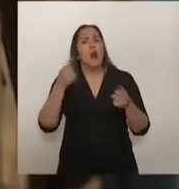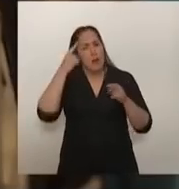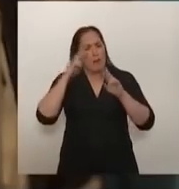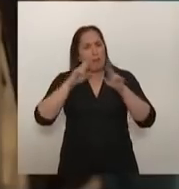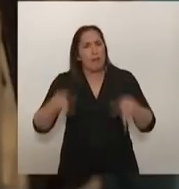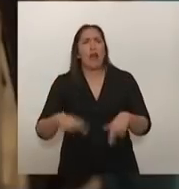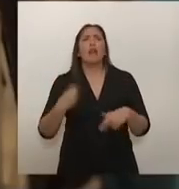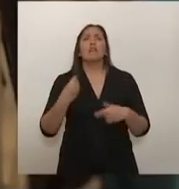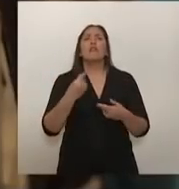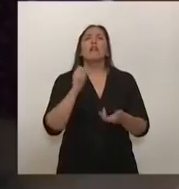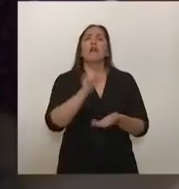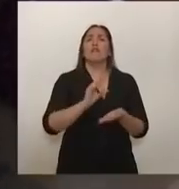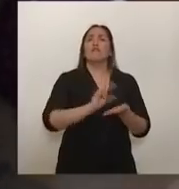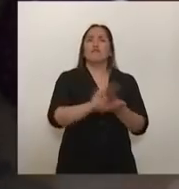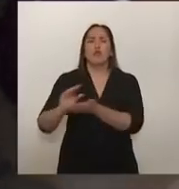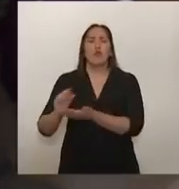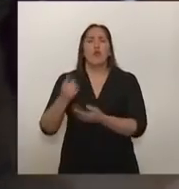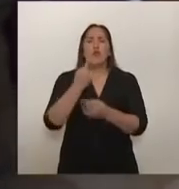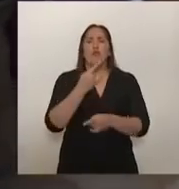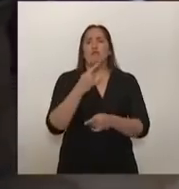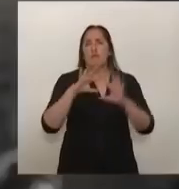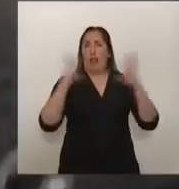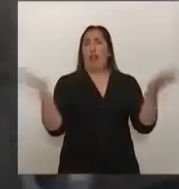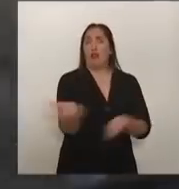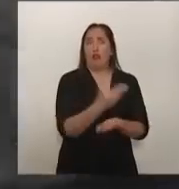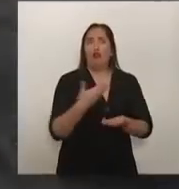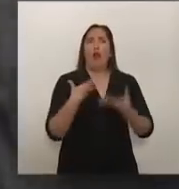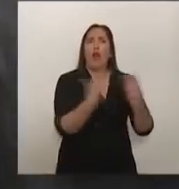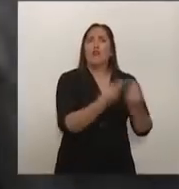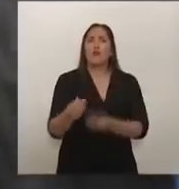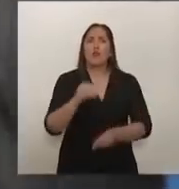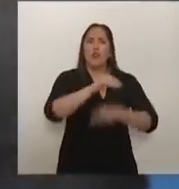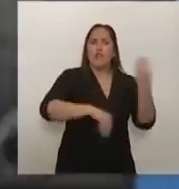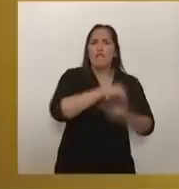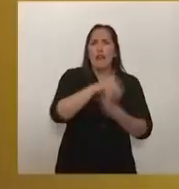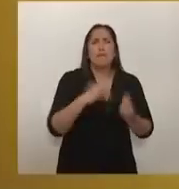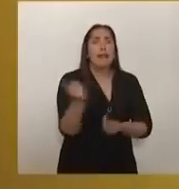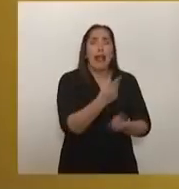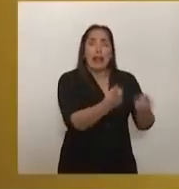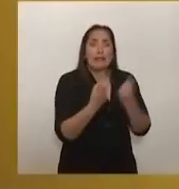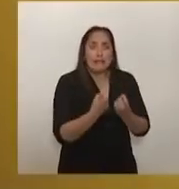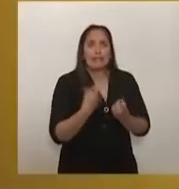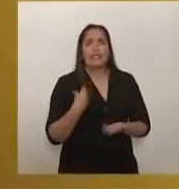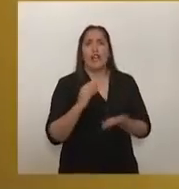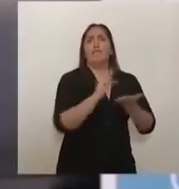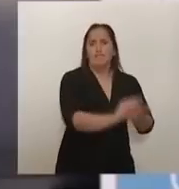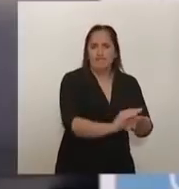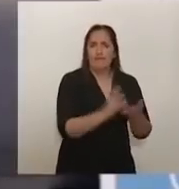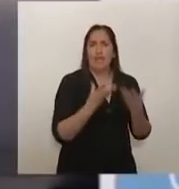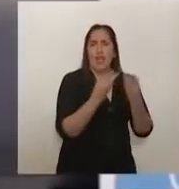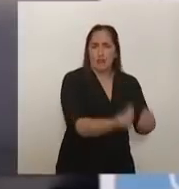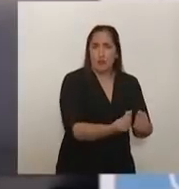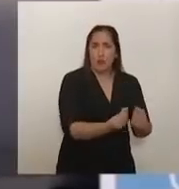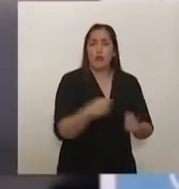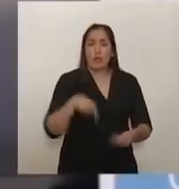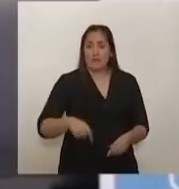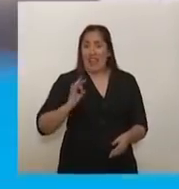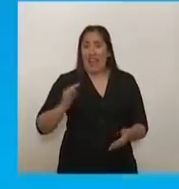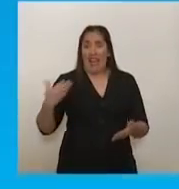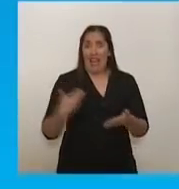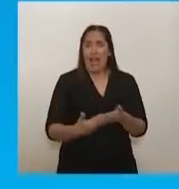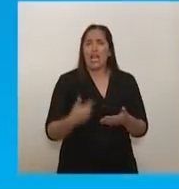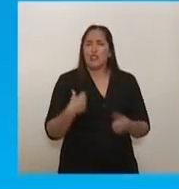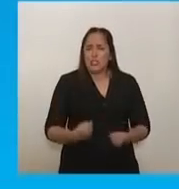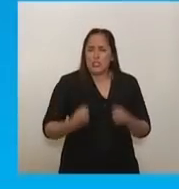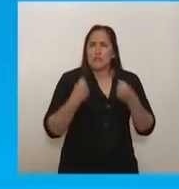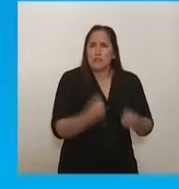programas universales y creemos que el Estado debe ayudar a las familias que lo necesitan. Nuestro principal esfuerzo en estos años